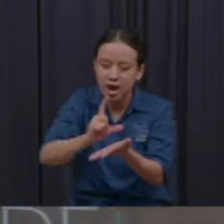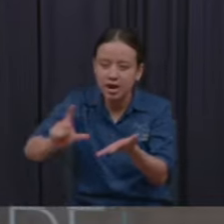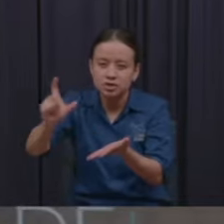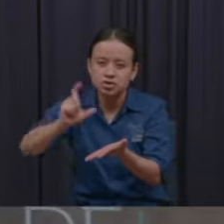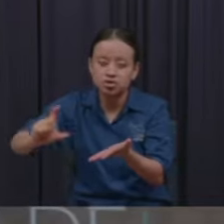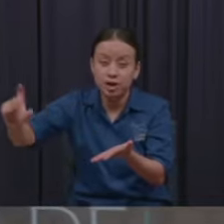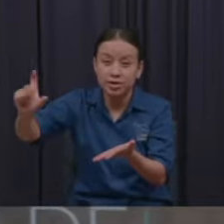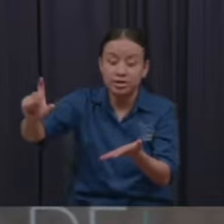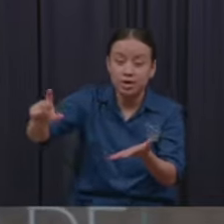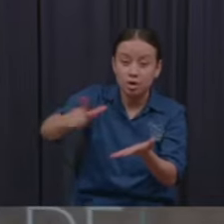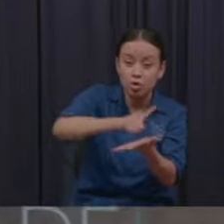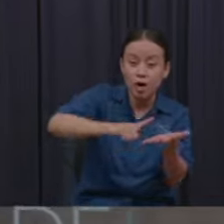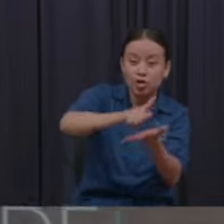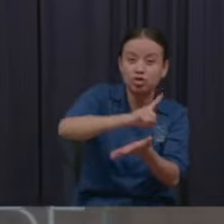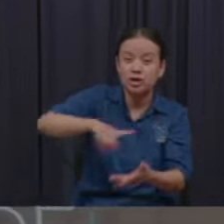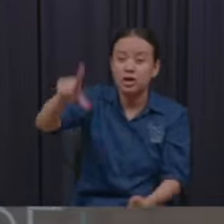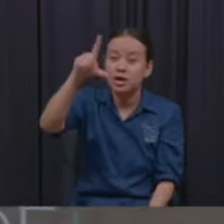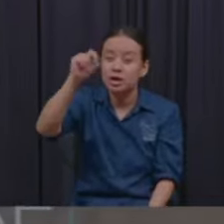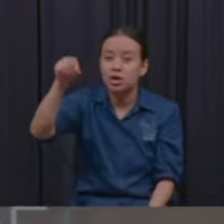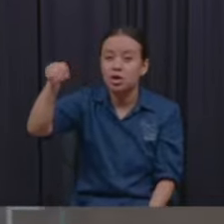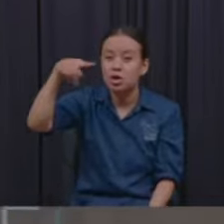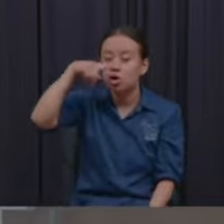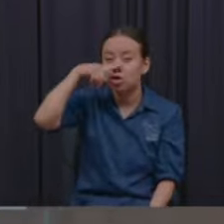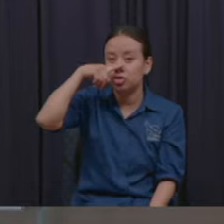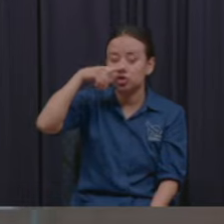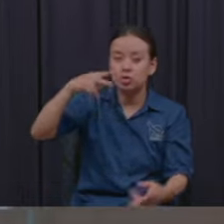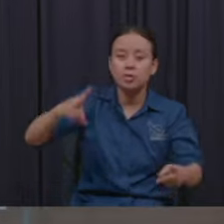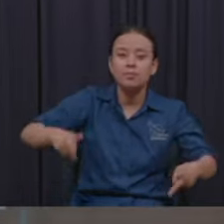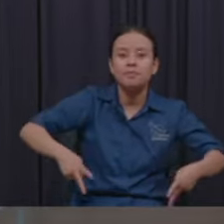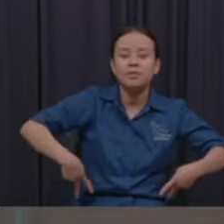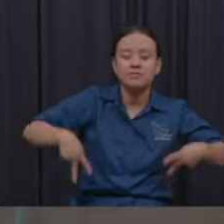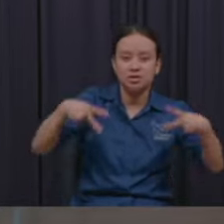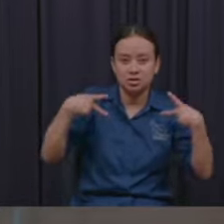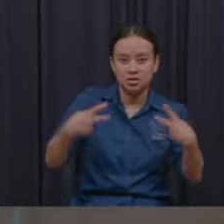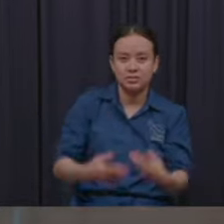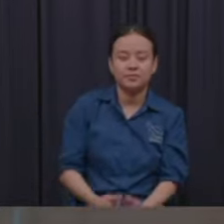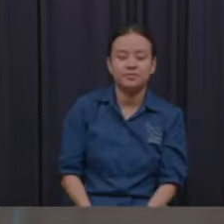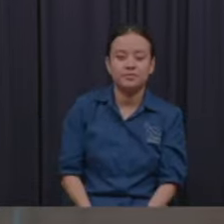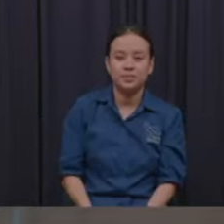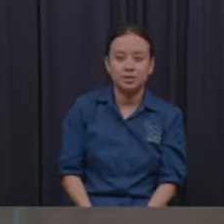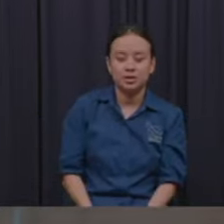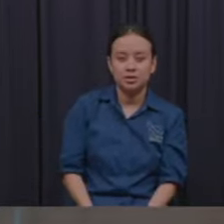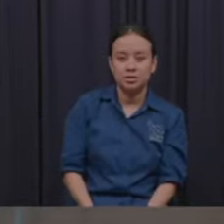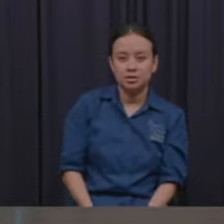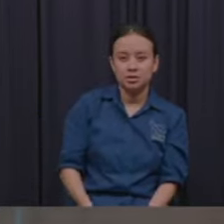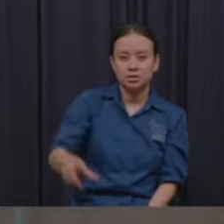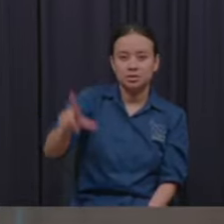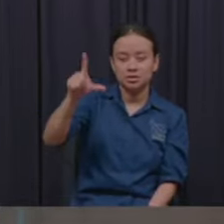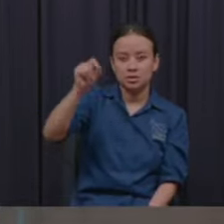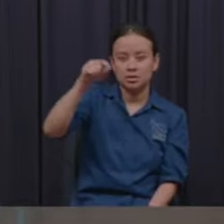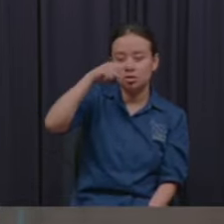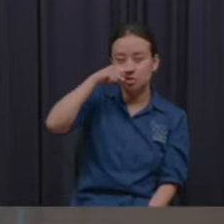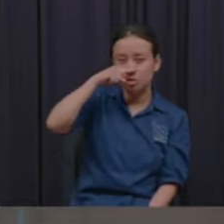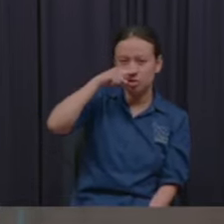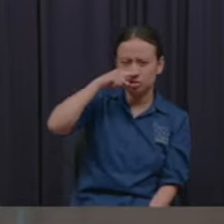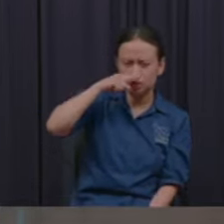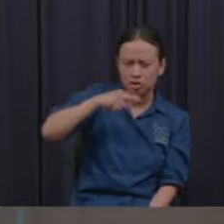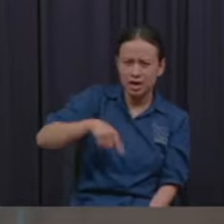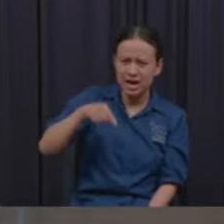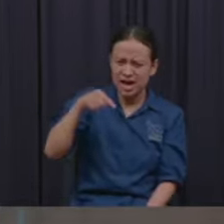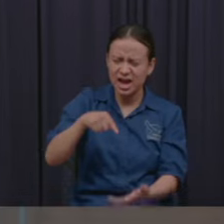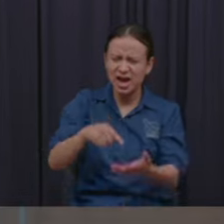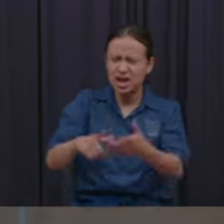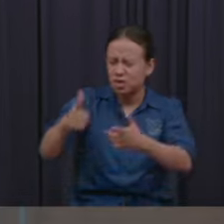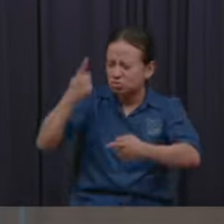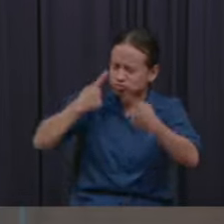Lot vivía. Y de repente, pues, Lot permitió, Lot, aunque era justo, aunque él lloraba y clamaba y